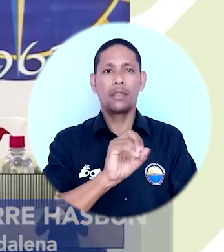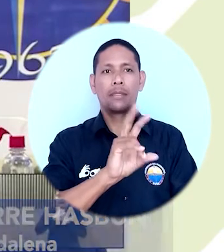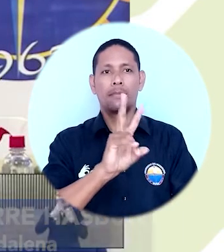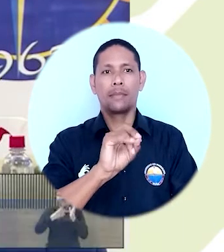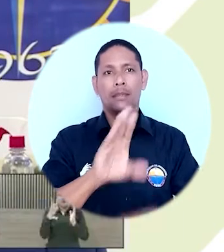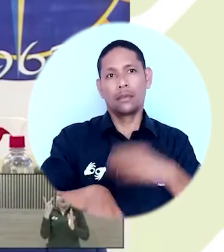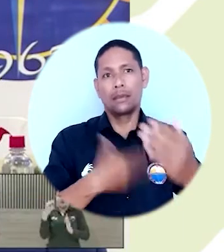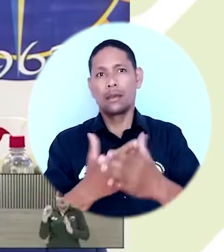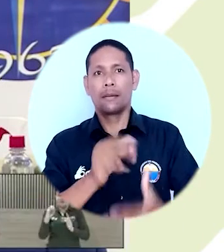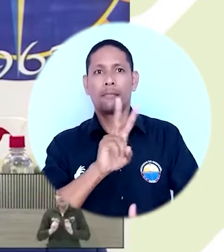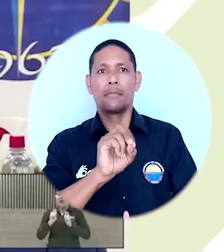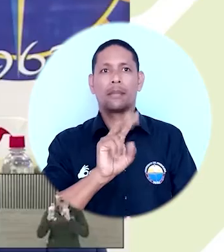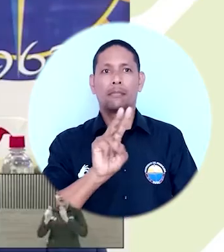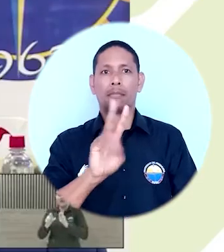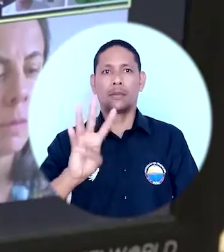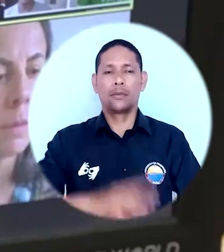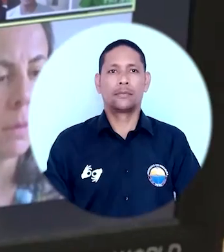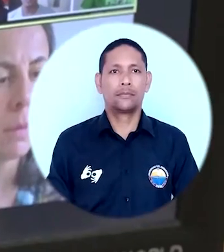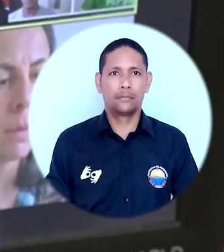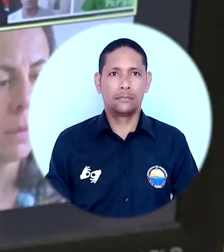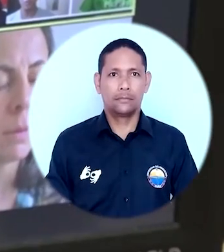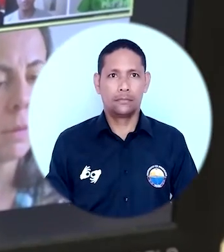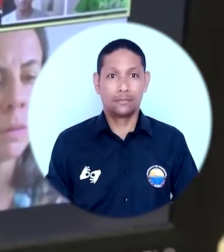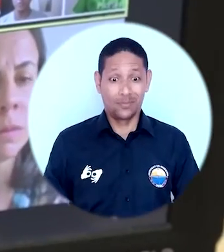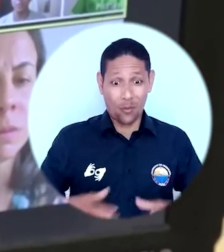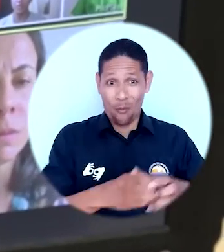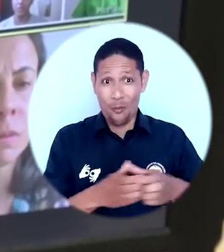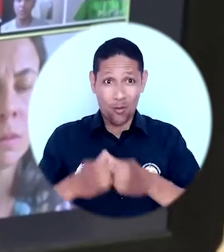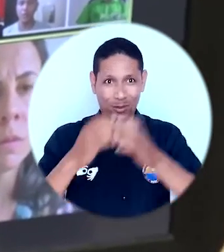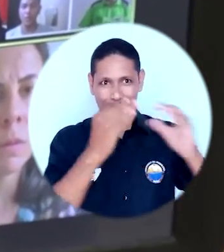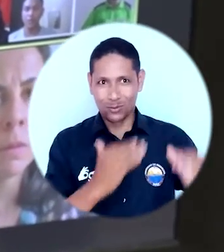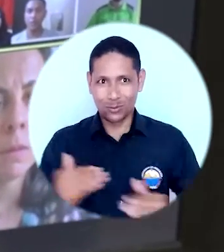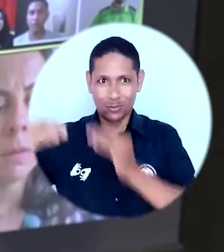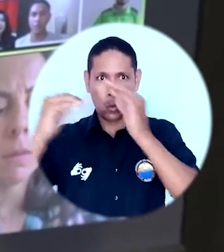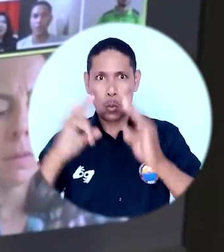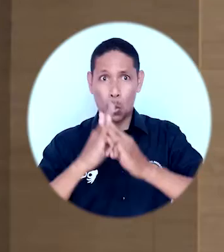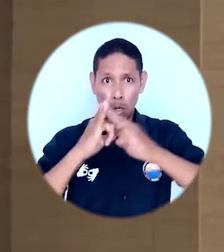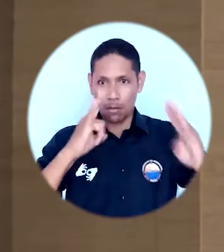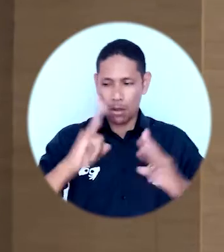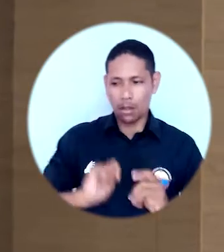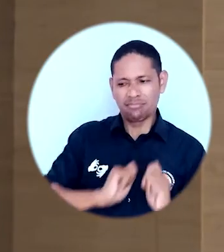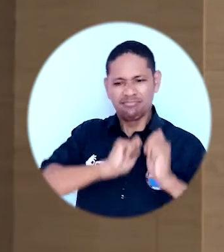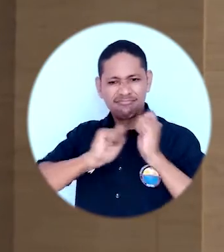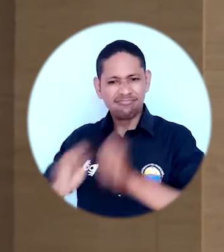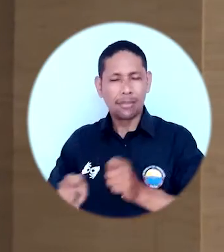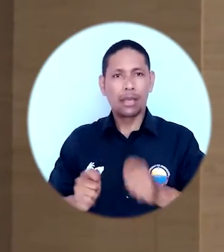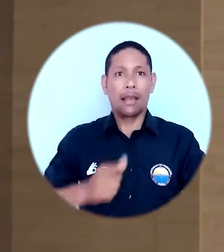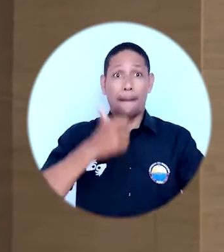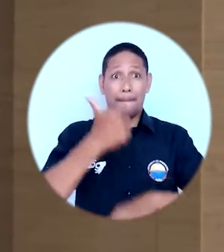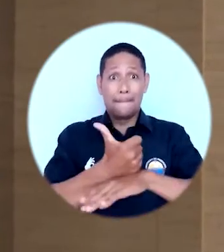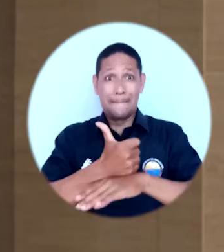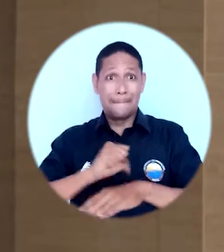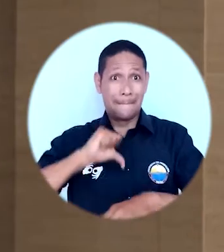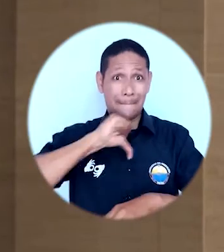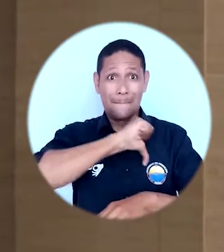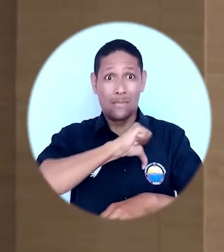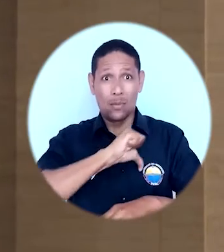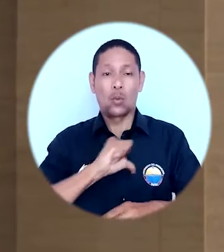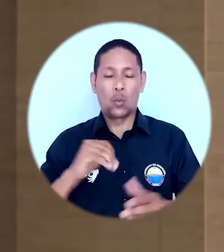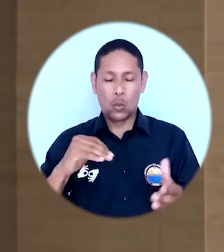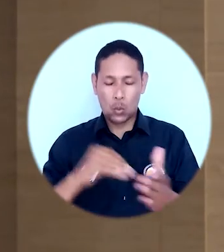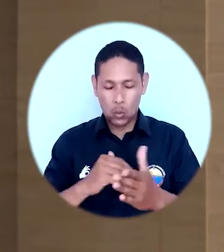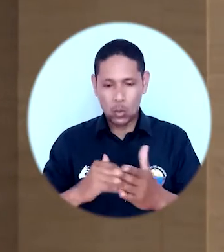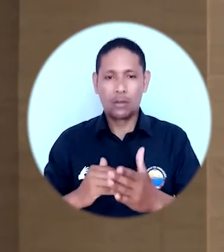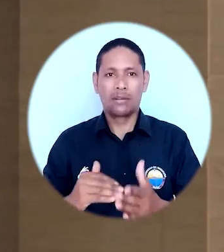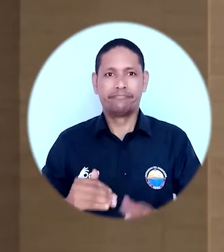2020-2024. El Consejo Superior de la Universidad del Magdalena nombró al Dr. Pablo Vera Salazar como rector